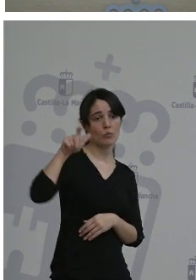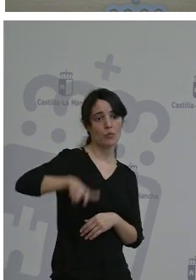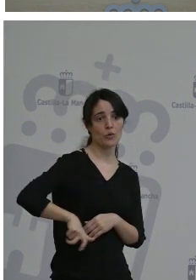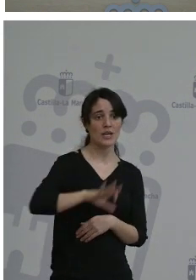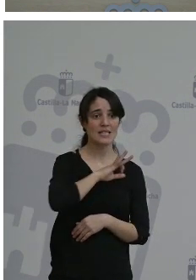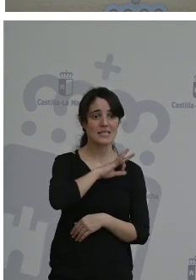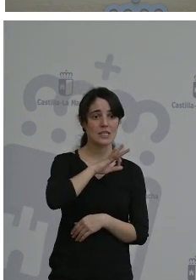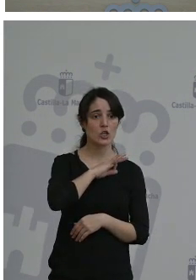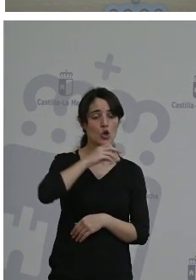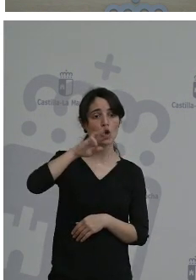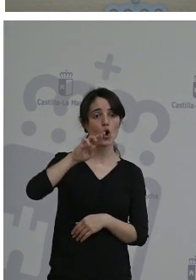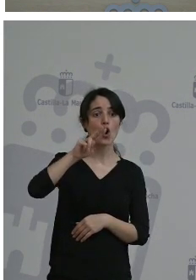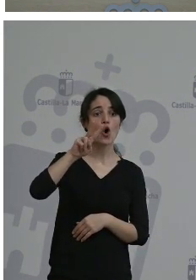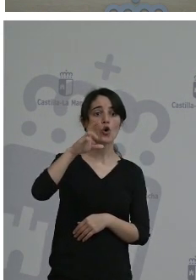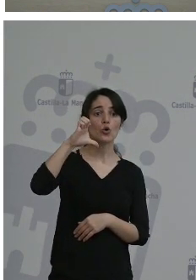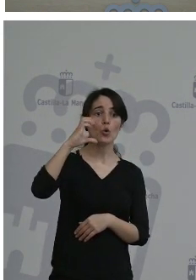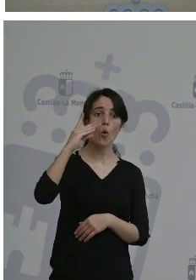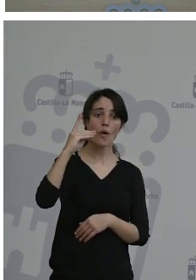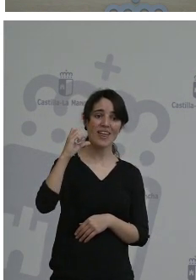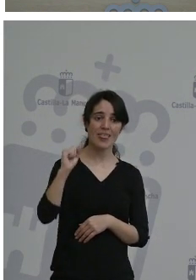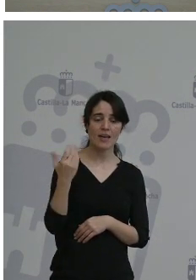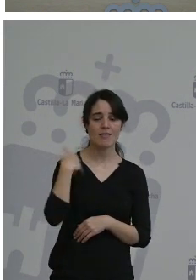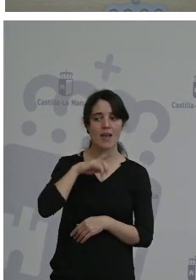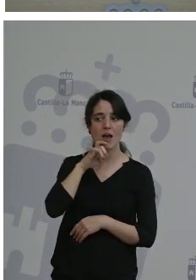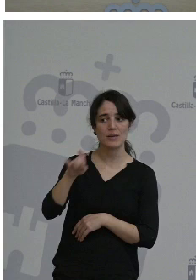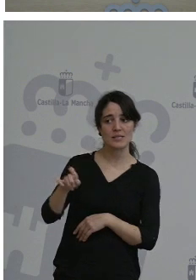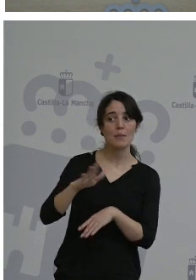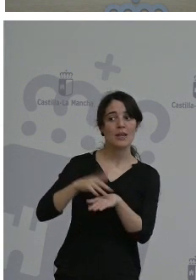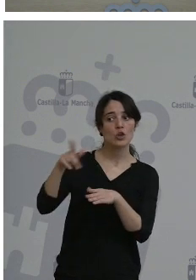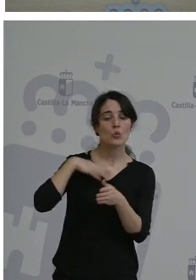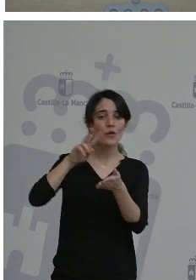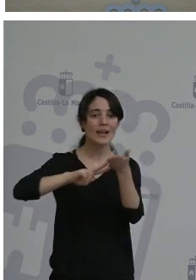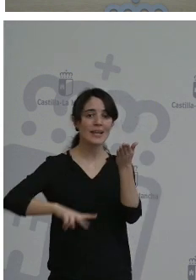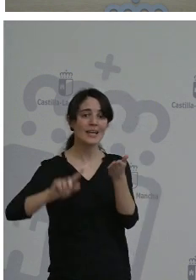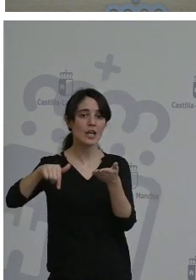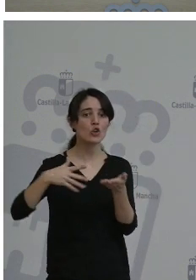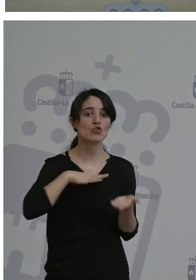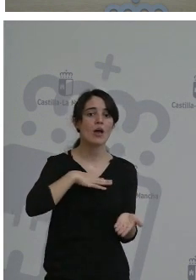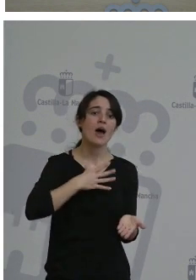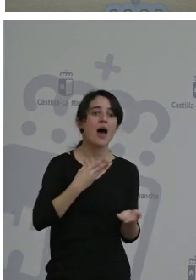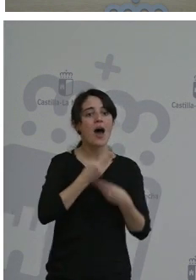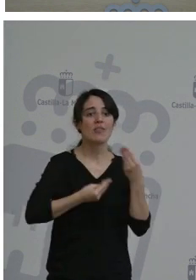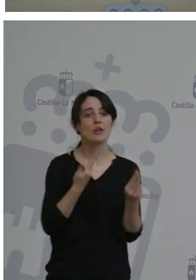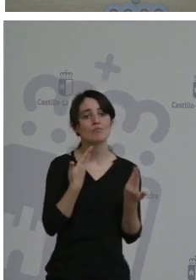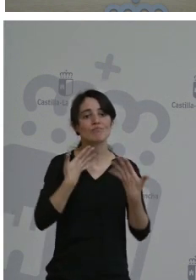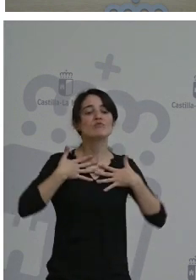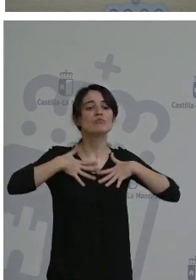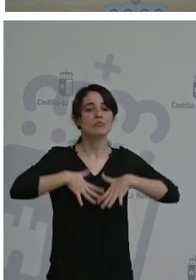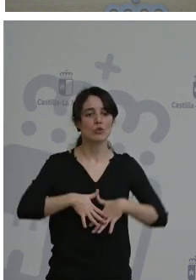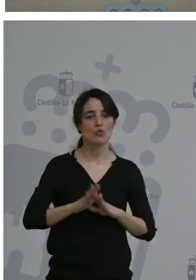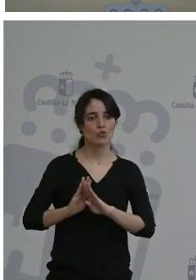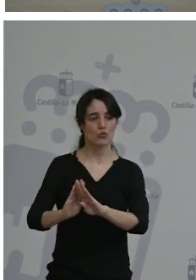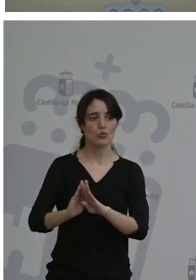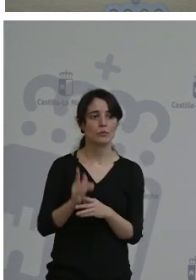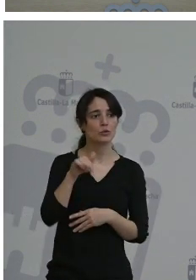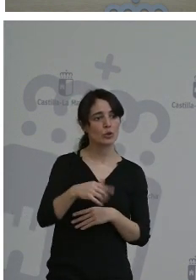Javier Rueda, con idea de que lo puedan hacer suyo. Si a nivel nacional somos capaces de que este protocolo se